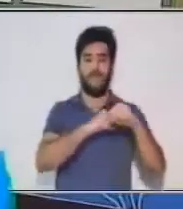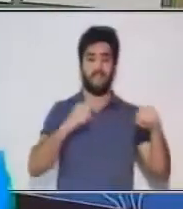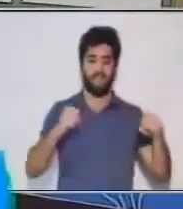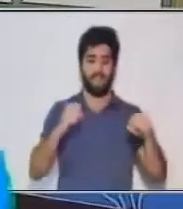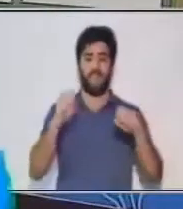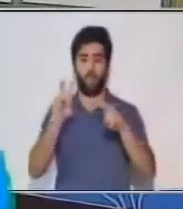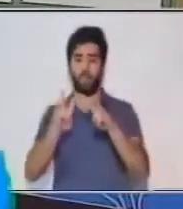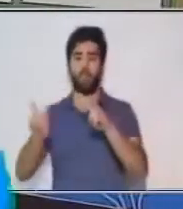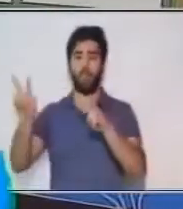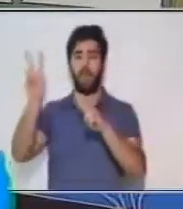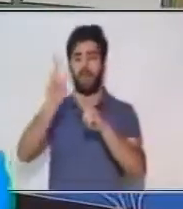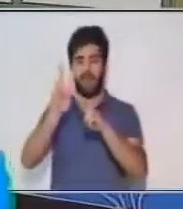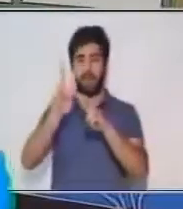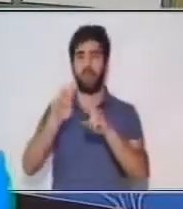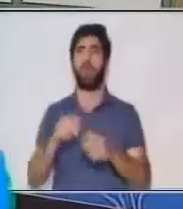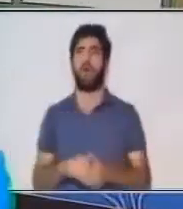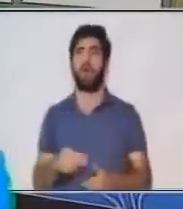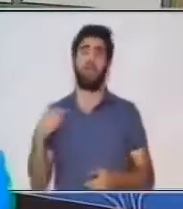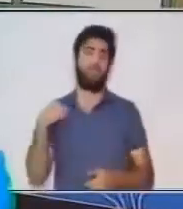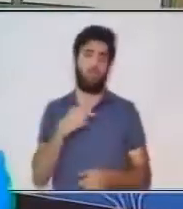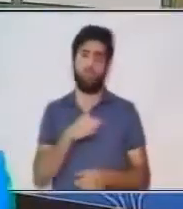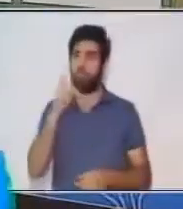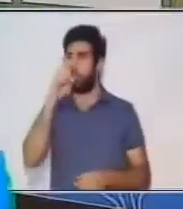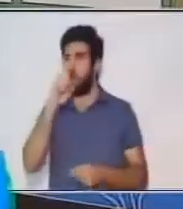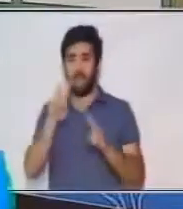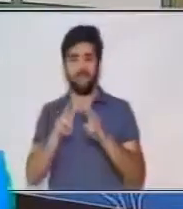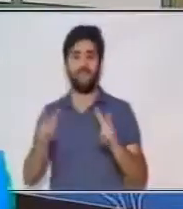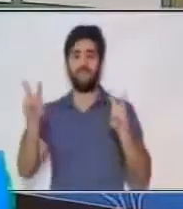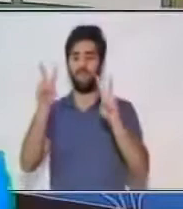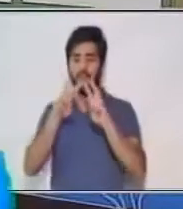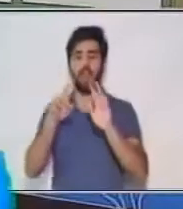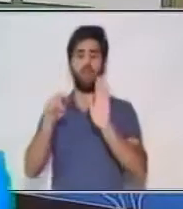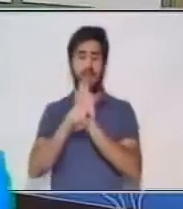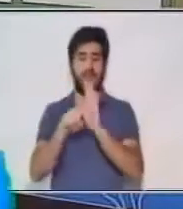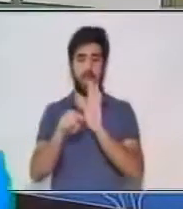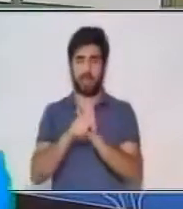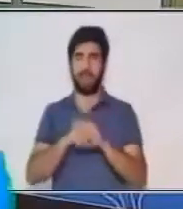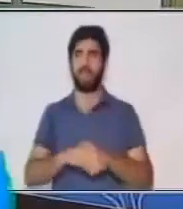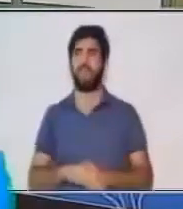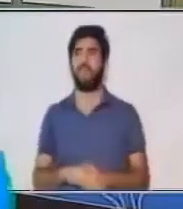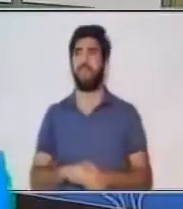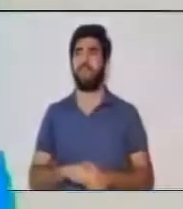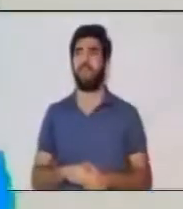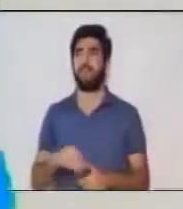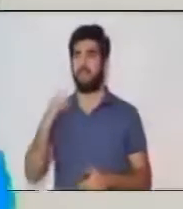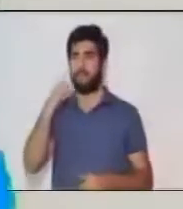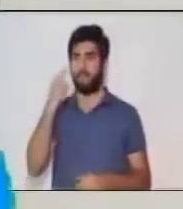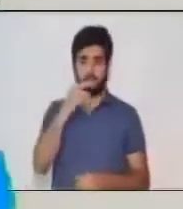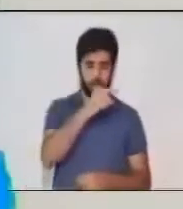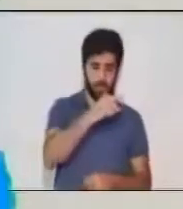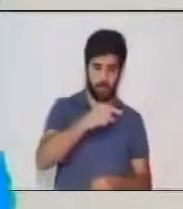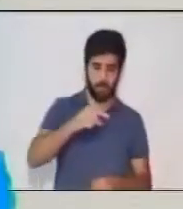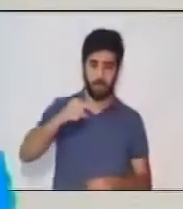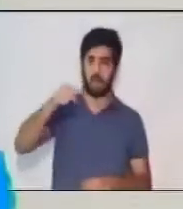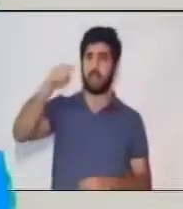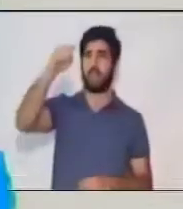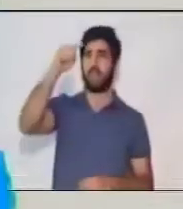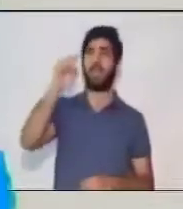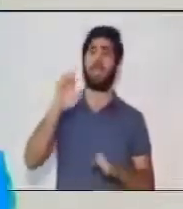cuadrado, no vamos a tener valores negativos. Se van a volver positivos,